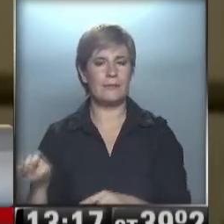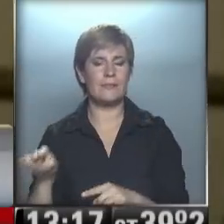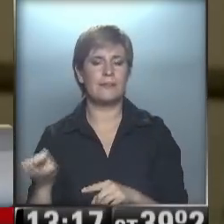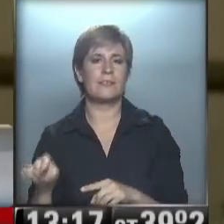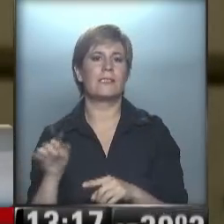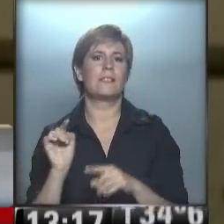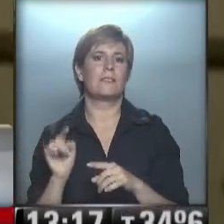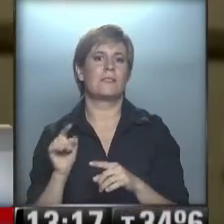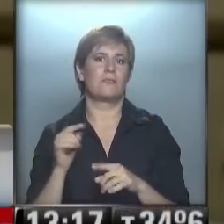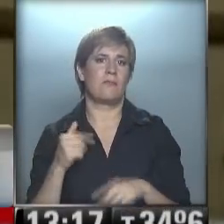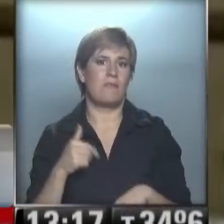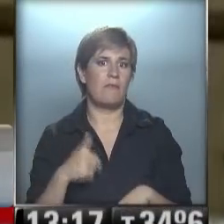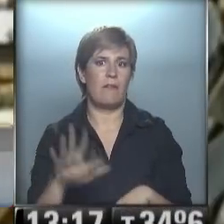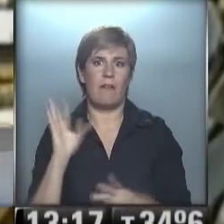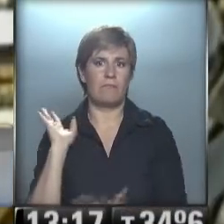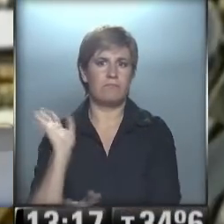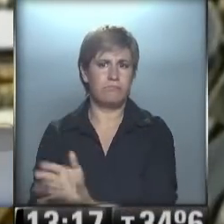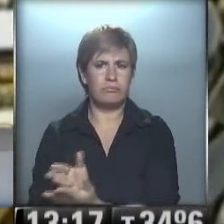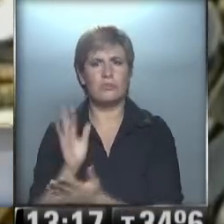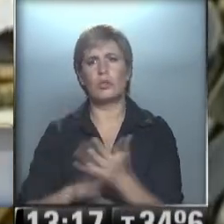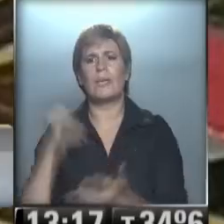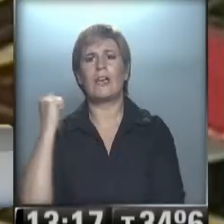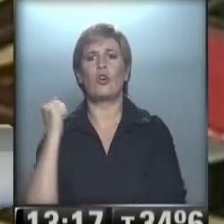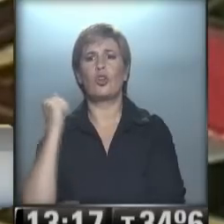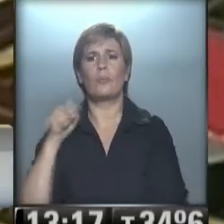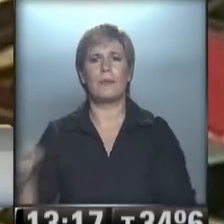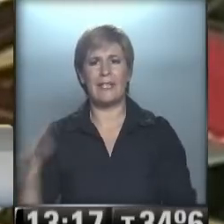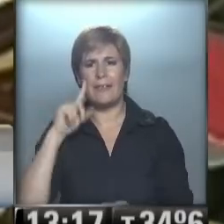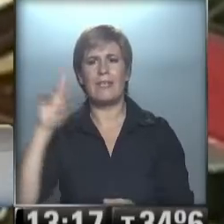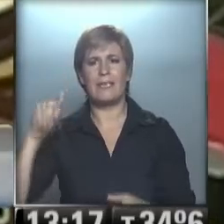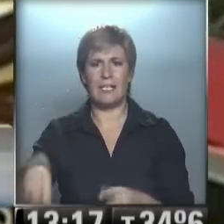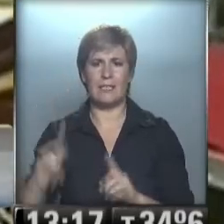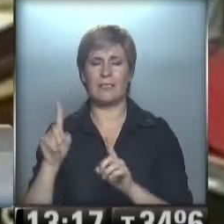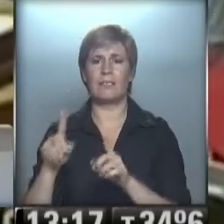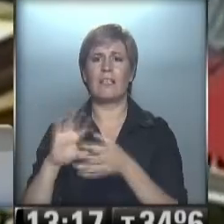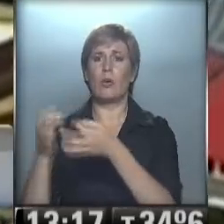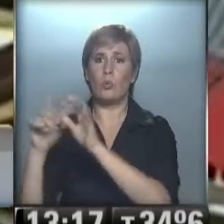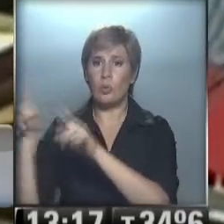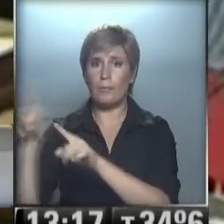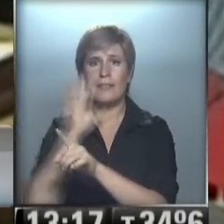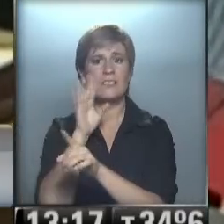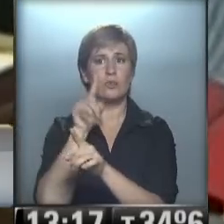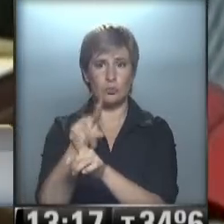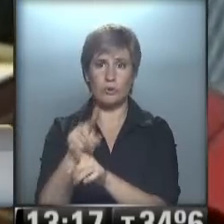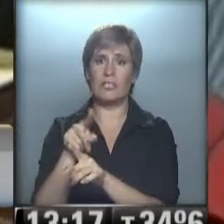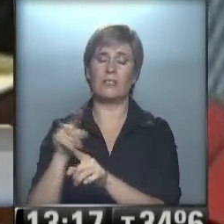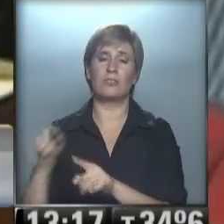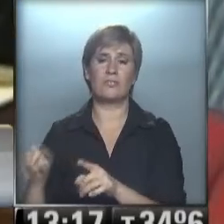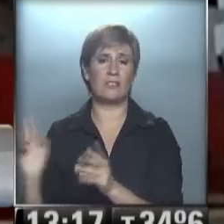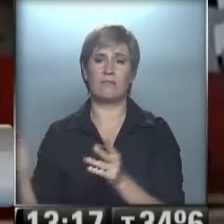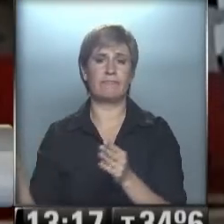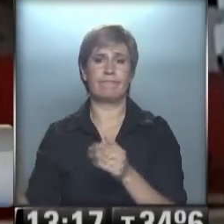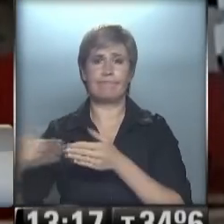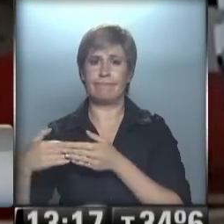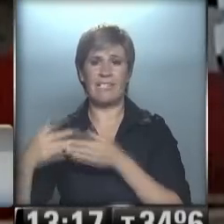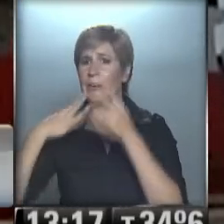años, durísimas sanciones económicas implementadas por Estados Unidos y la Unión Europea, que afectan drásticamente el comercio